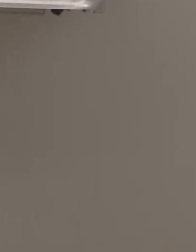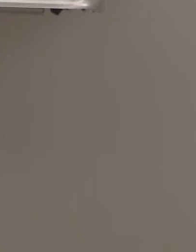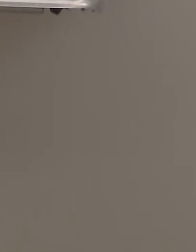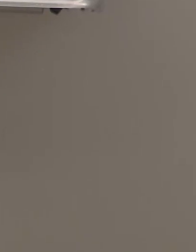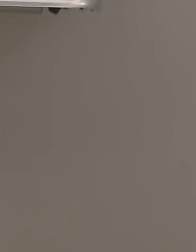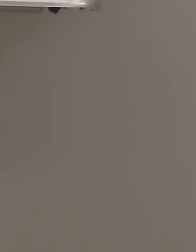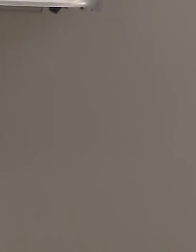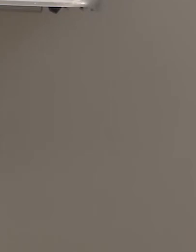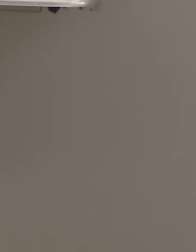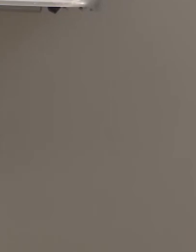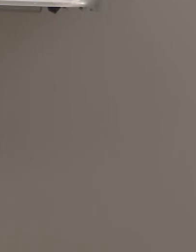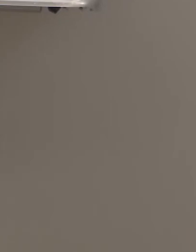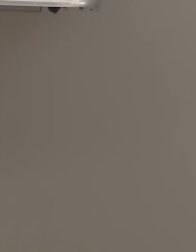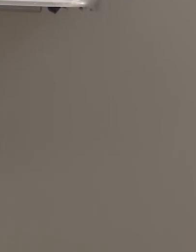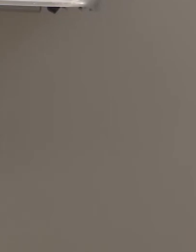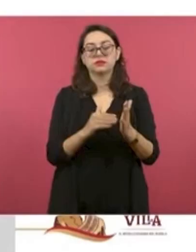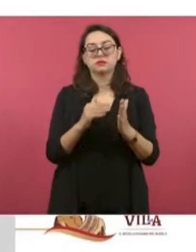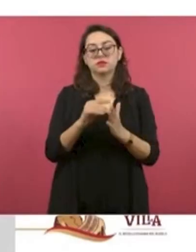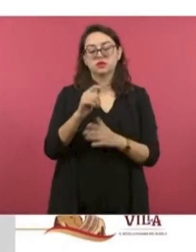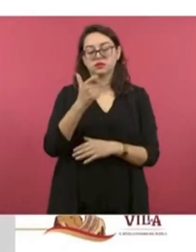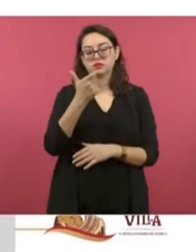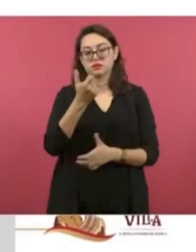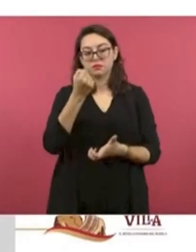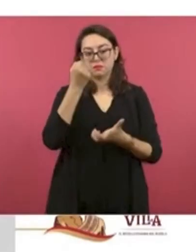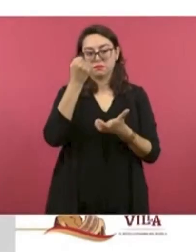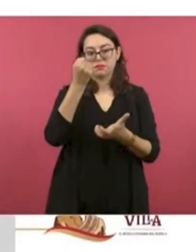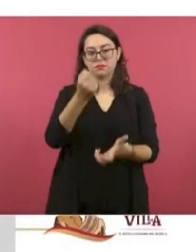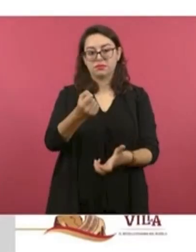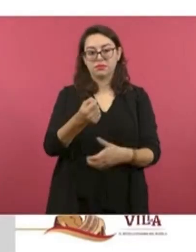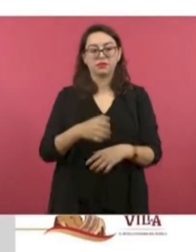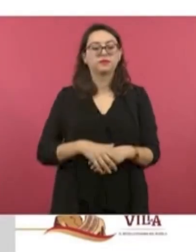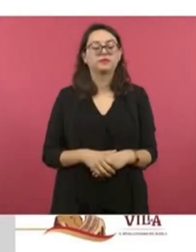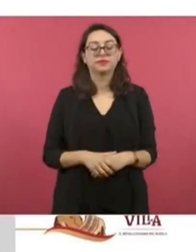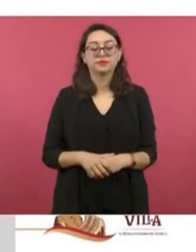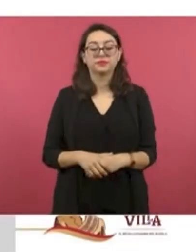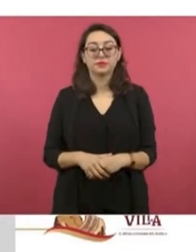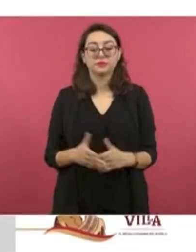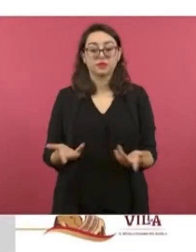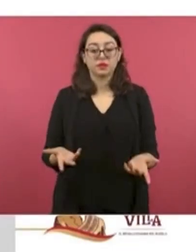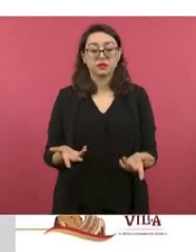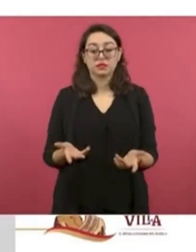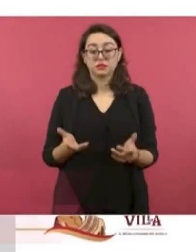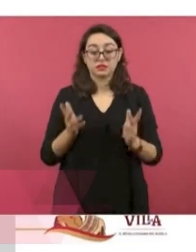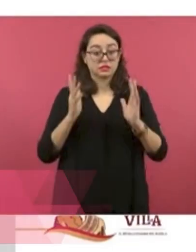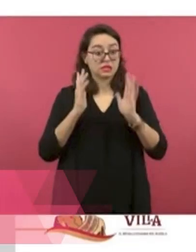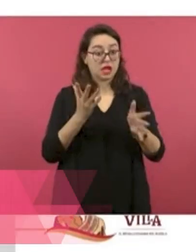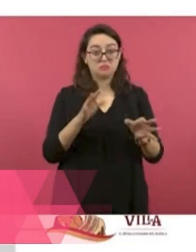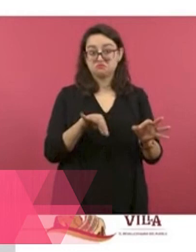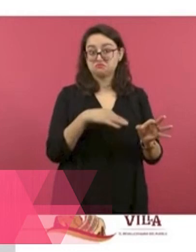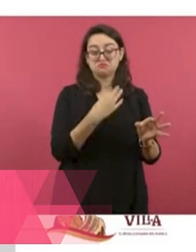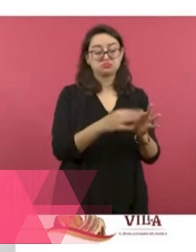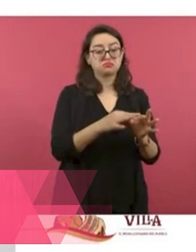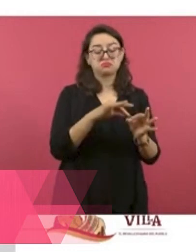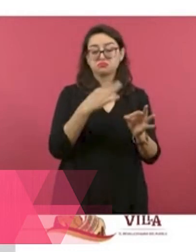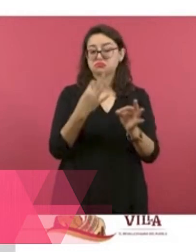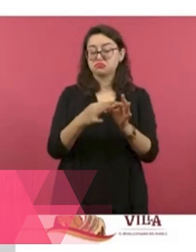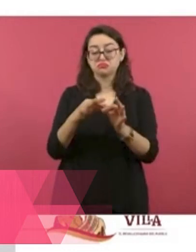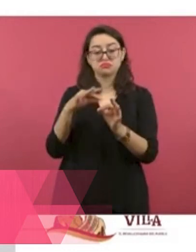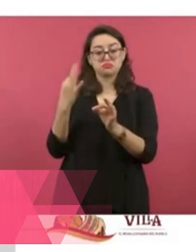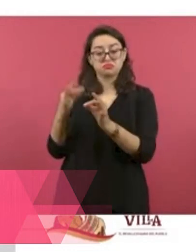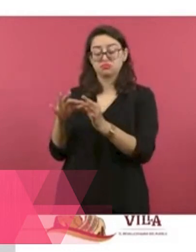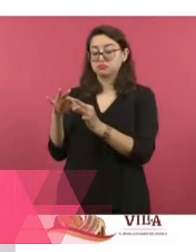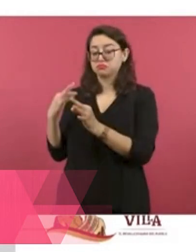Desarrollo Agrario, Territorial y Urbano. Estamos en este proceso de cierre de todas estas acciones